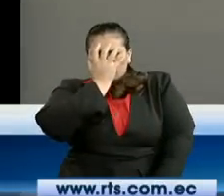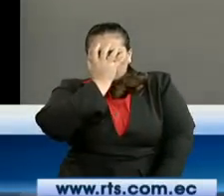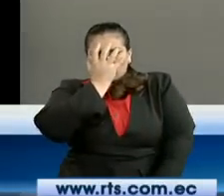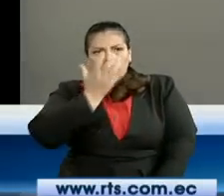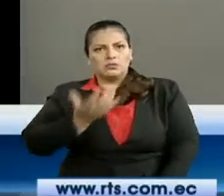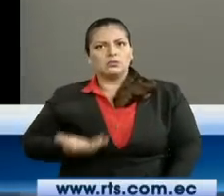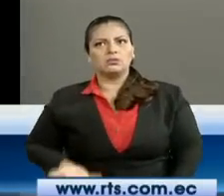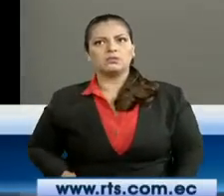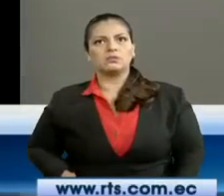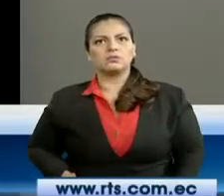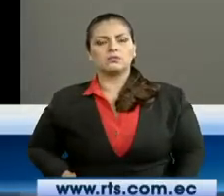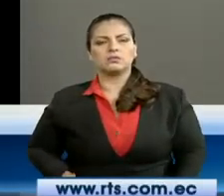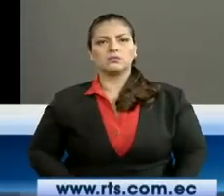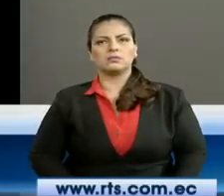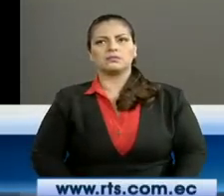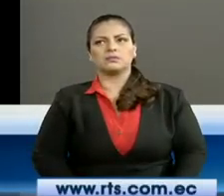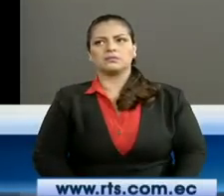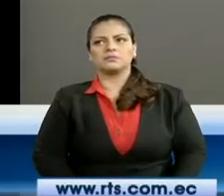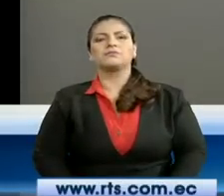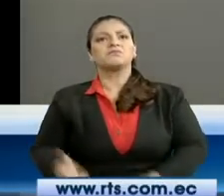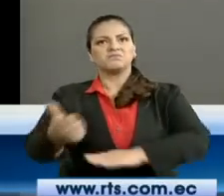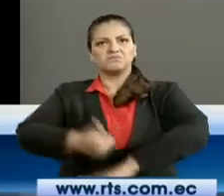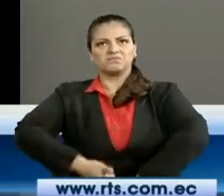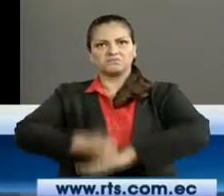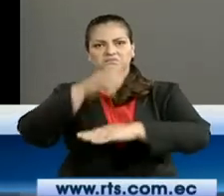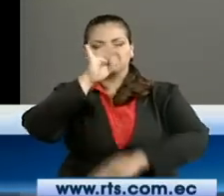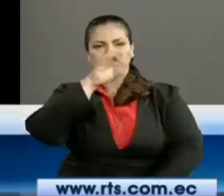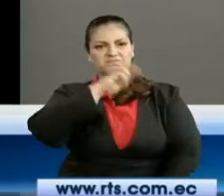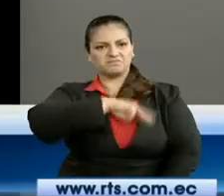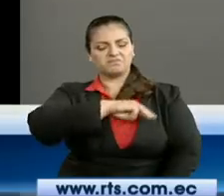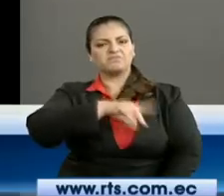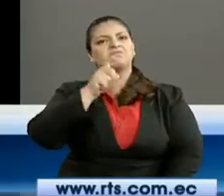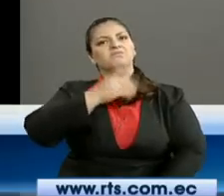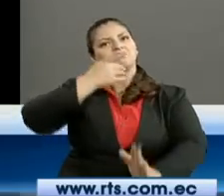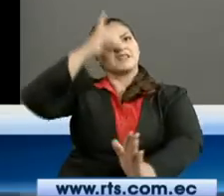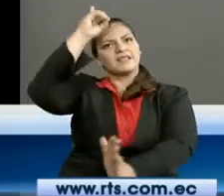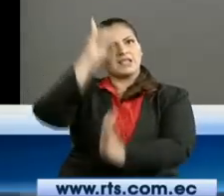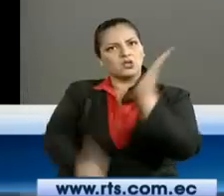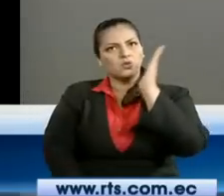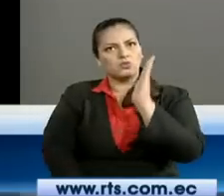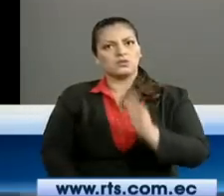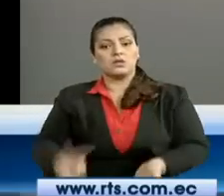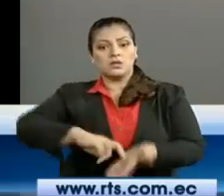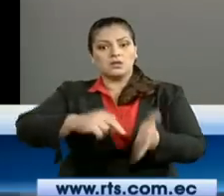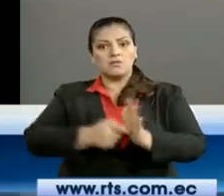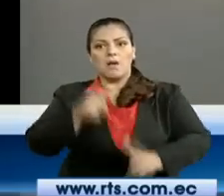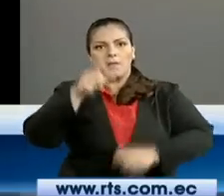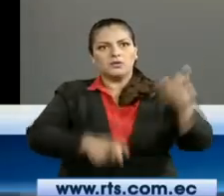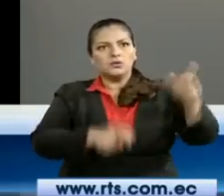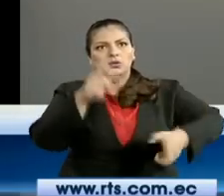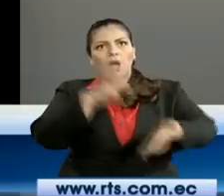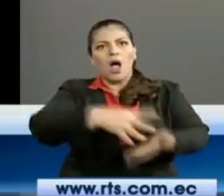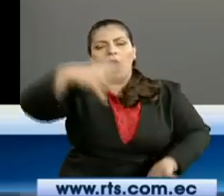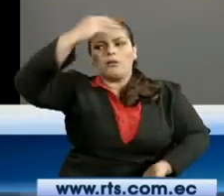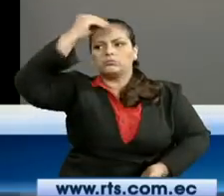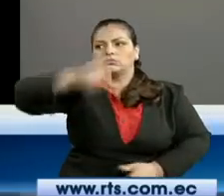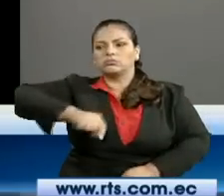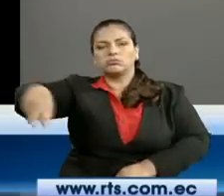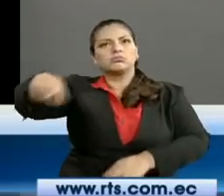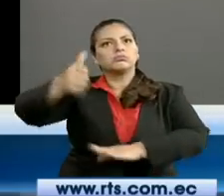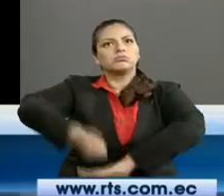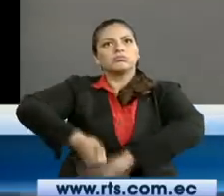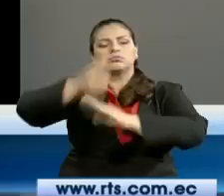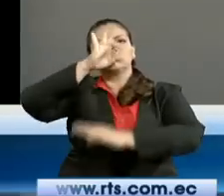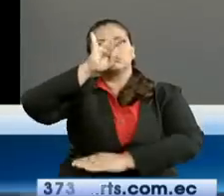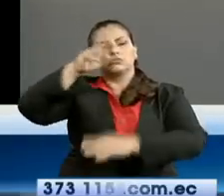proponer la ATM, ¿sabes por qué? Para sentar precedentes, así señores. Es. Sentar precedentes. Un precedente. El próximo arrolla a la mujer